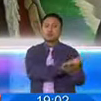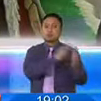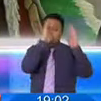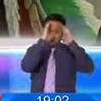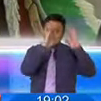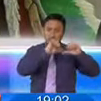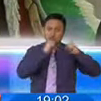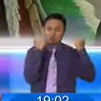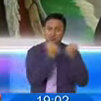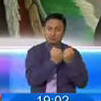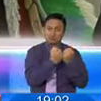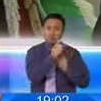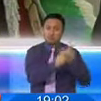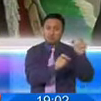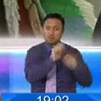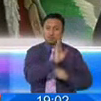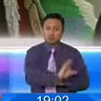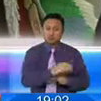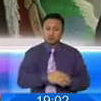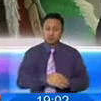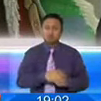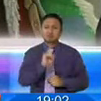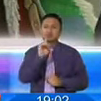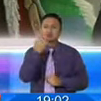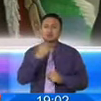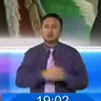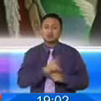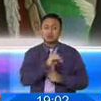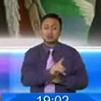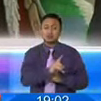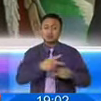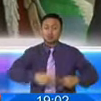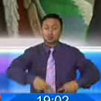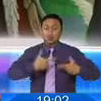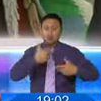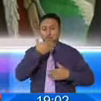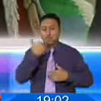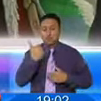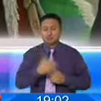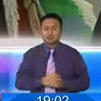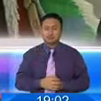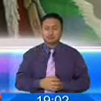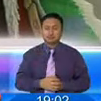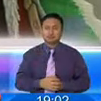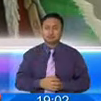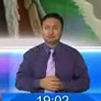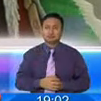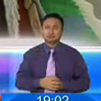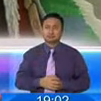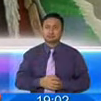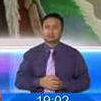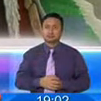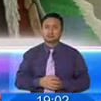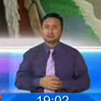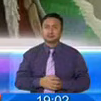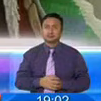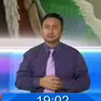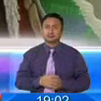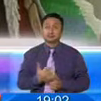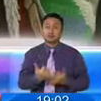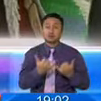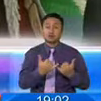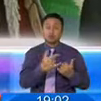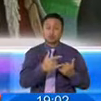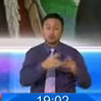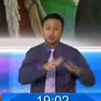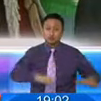atención social, esencialmente para mejorar las condiciones de la provincia que se encuentran en este